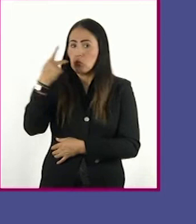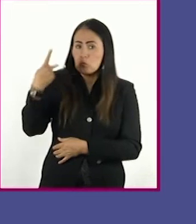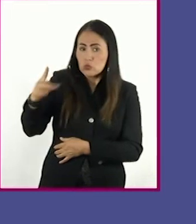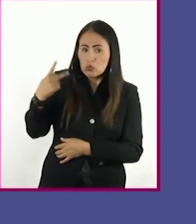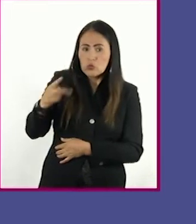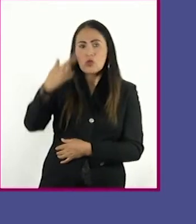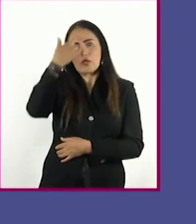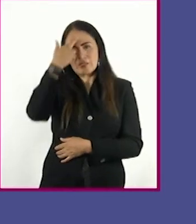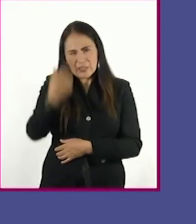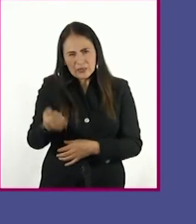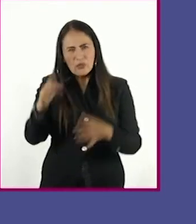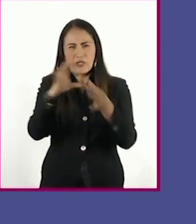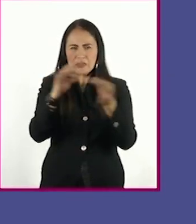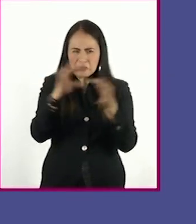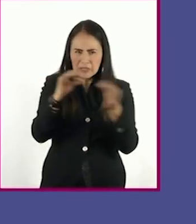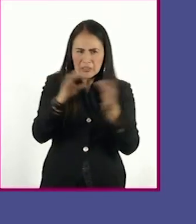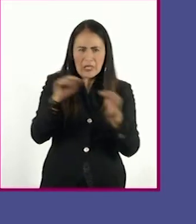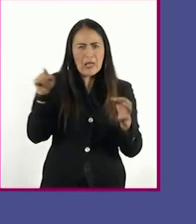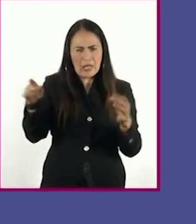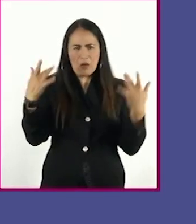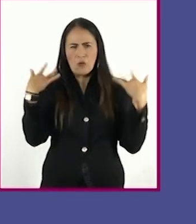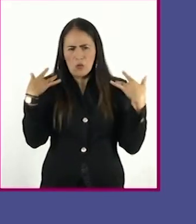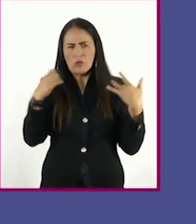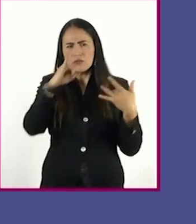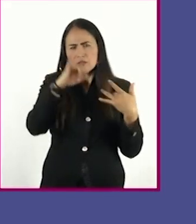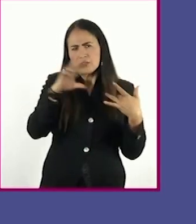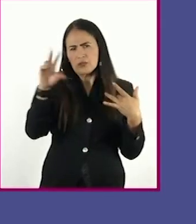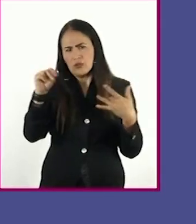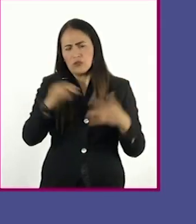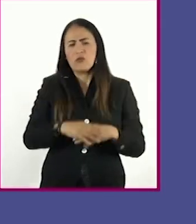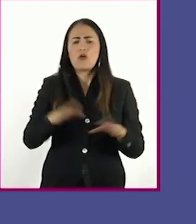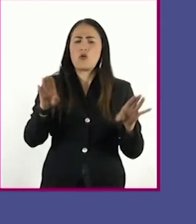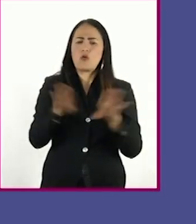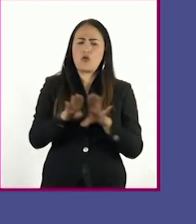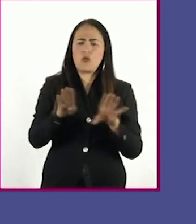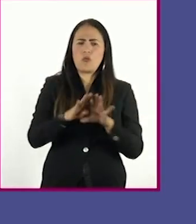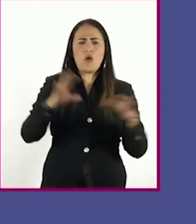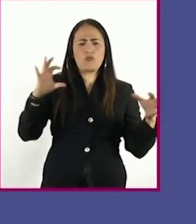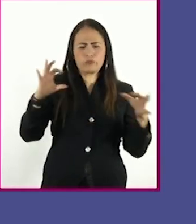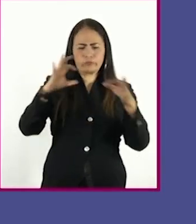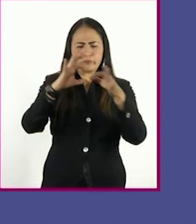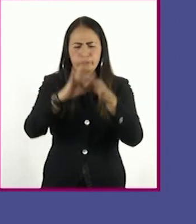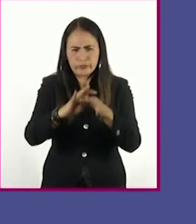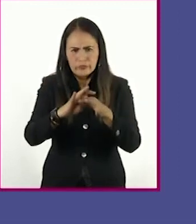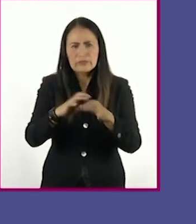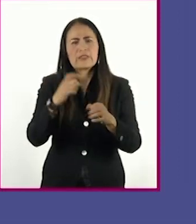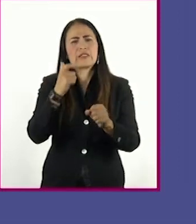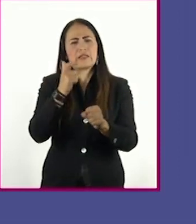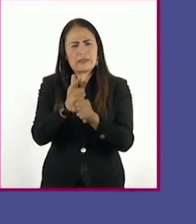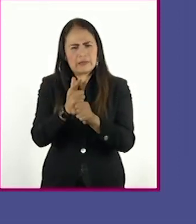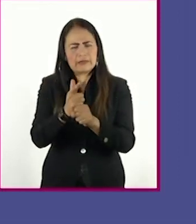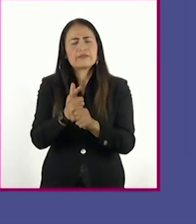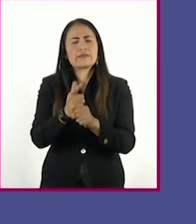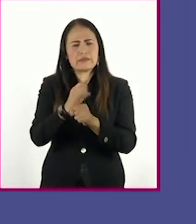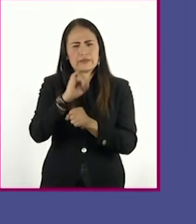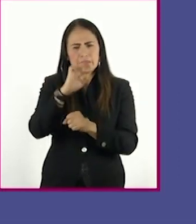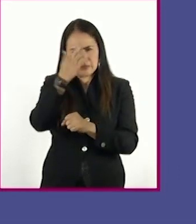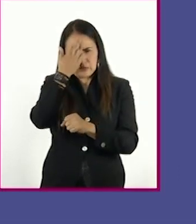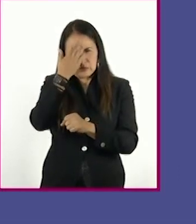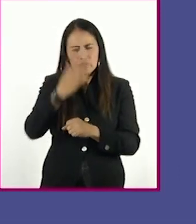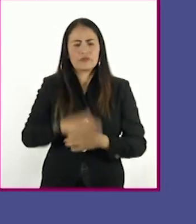es objetivo en la redacción. Esto se puede reconocer por medio de los conectores textuales. Hay